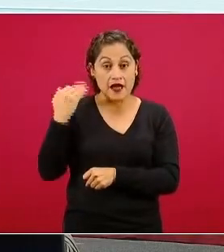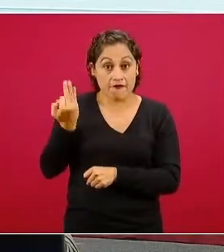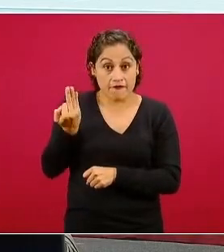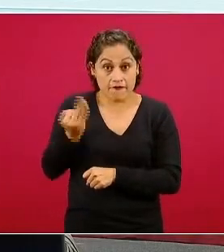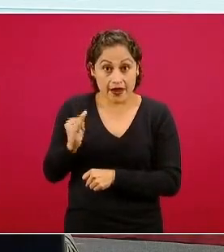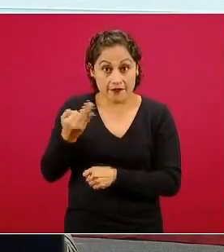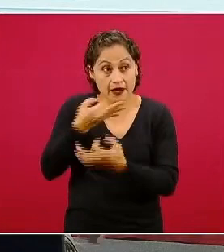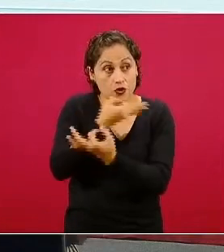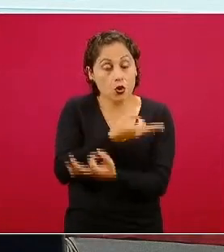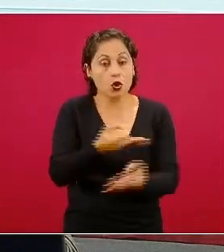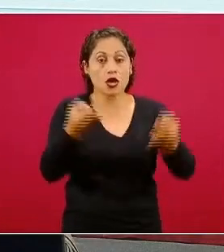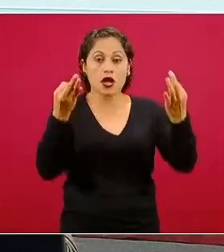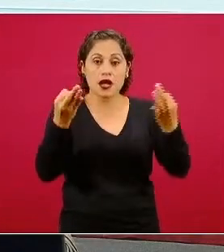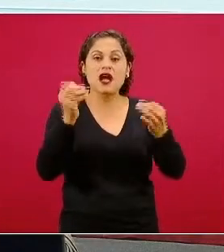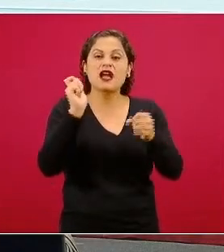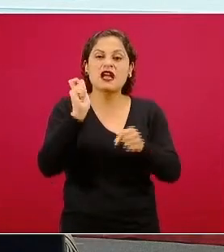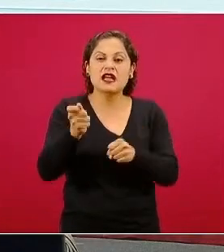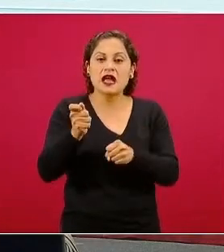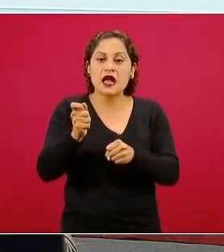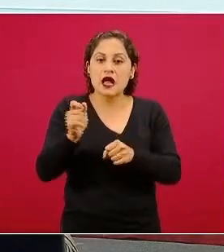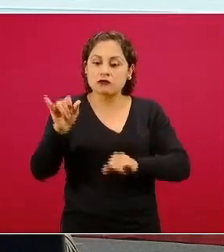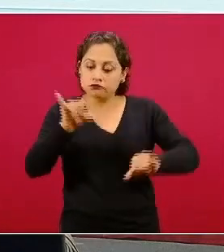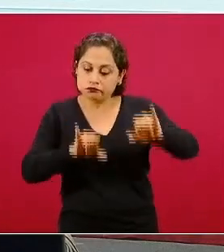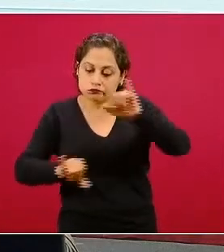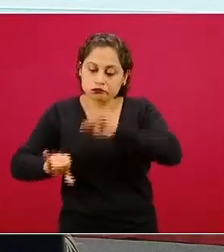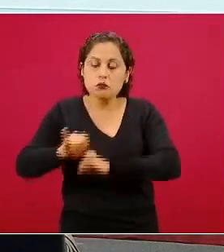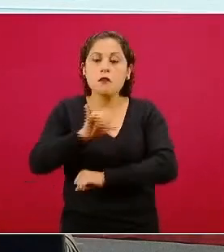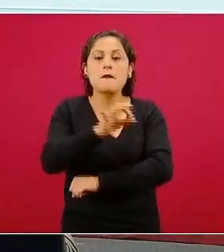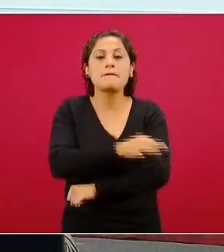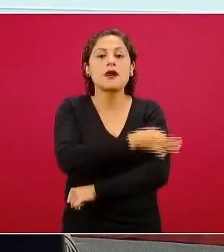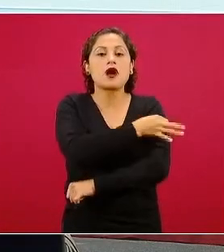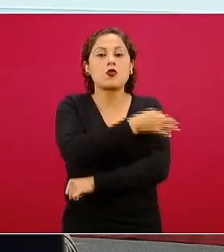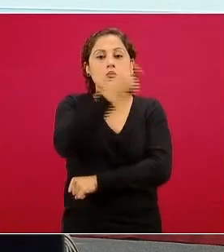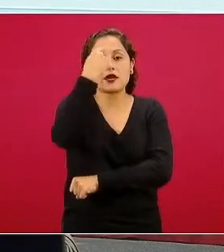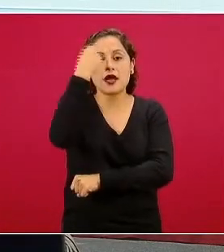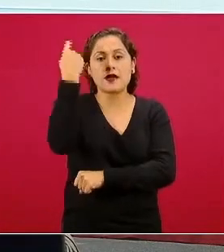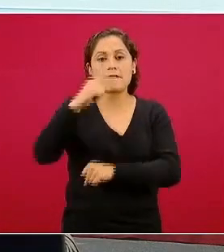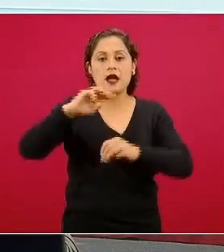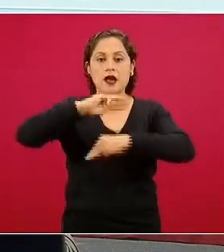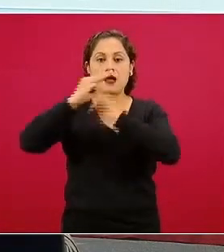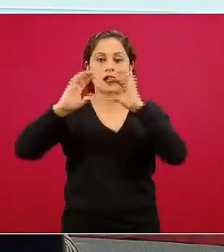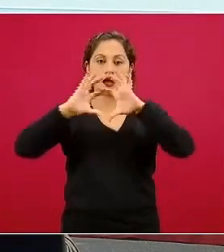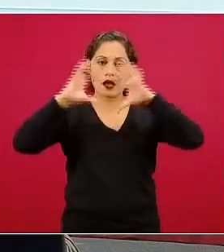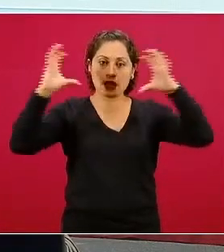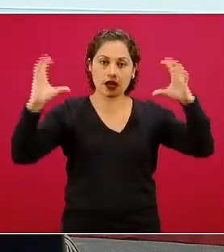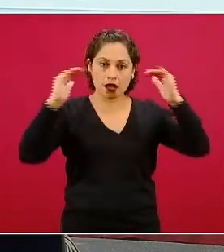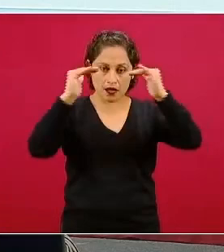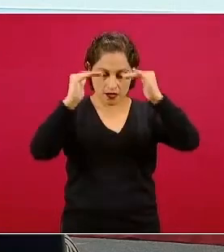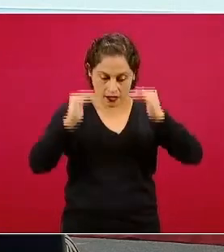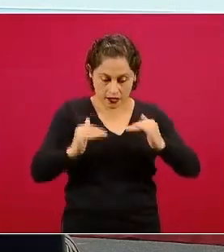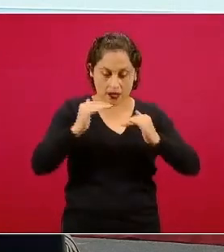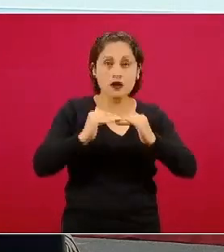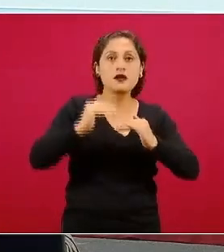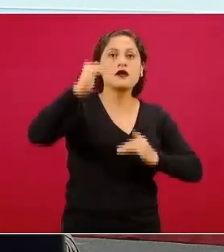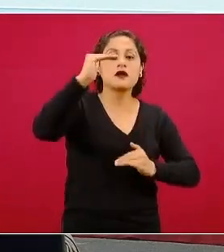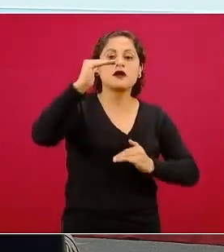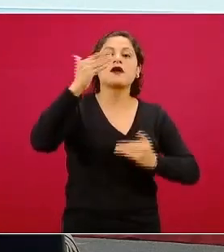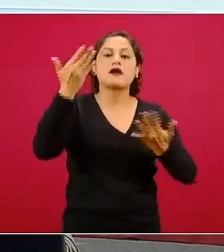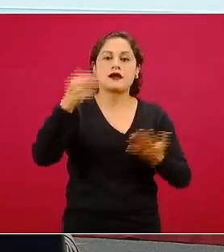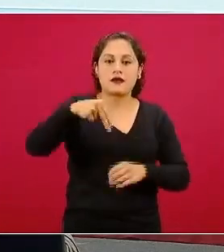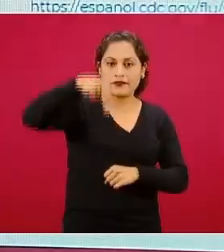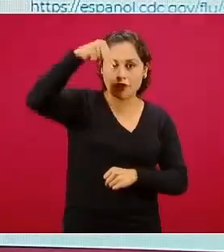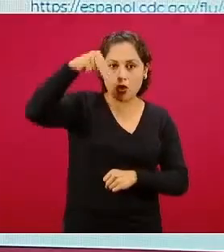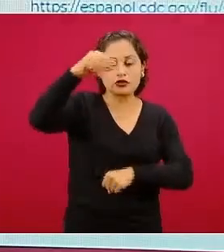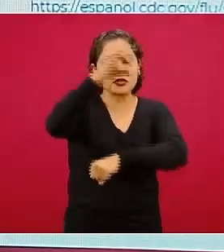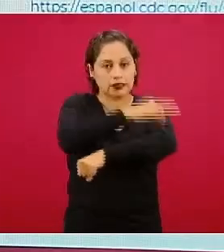son las características de la vacuna para el hemisferio norte. Entonces, por favor, toda la población que se haya vacunado, que lo haya hecho muy bien y